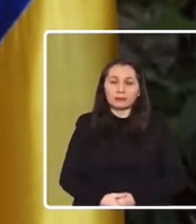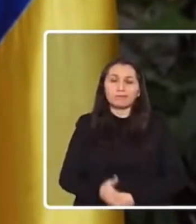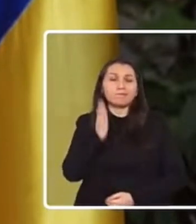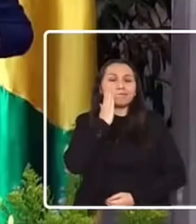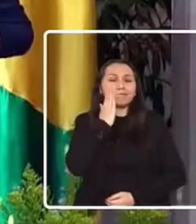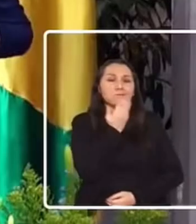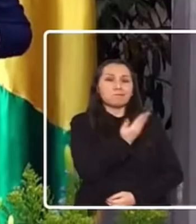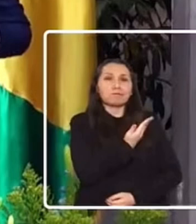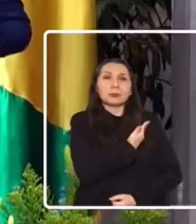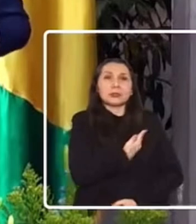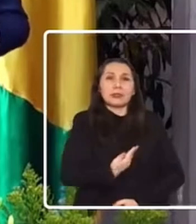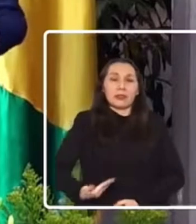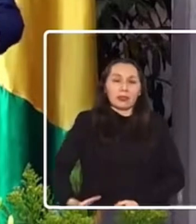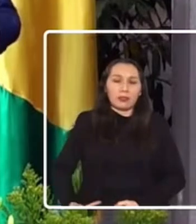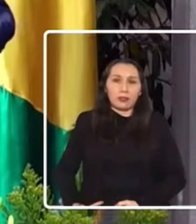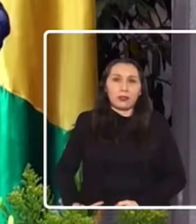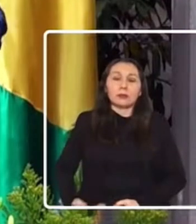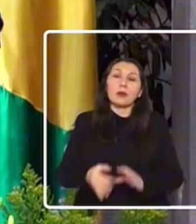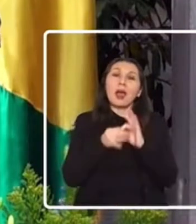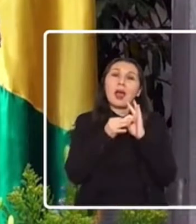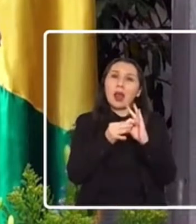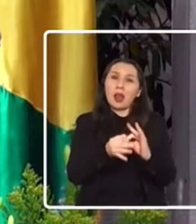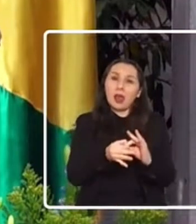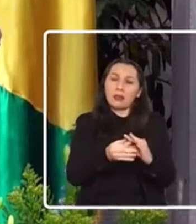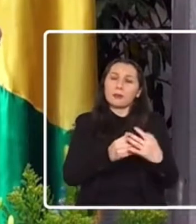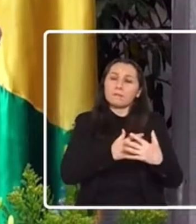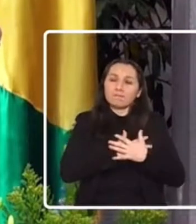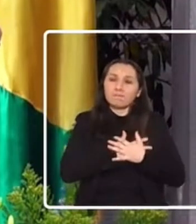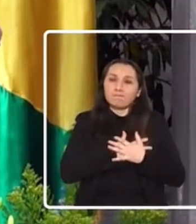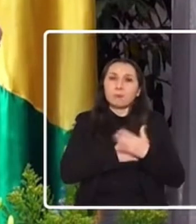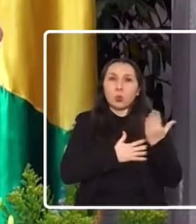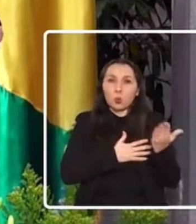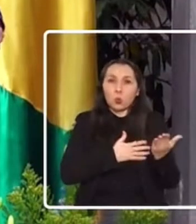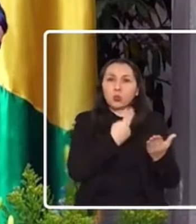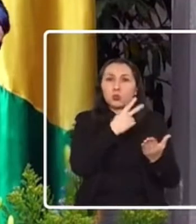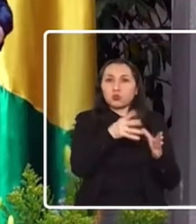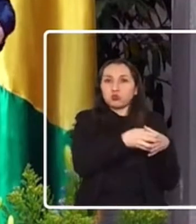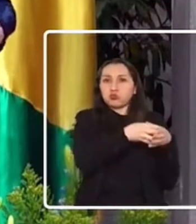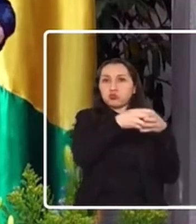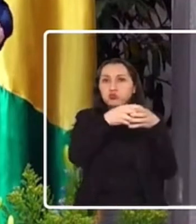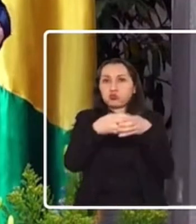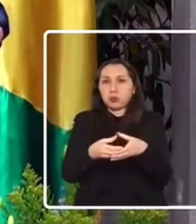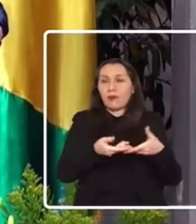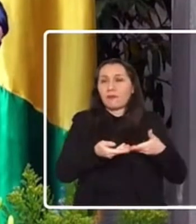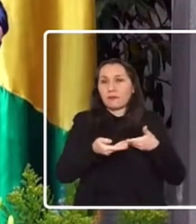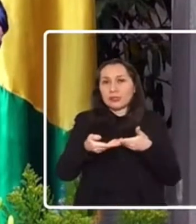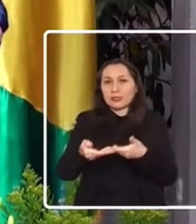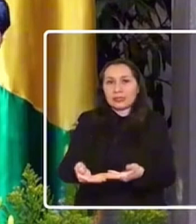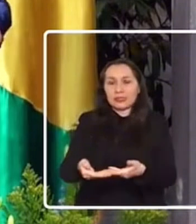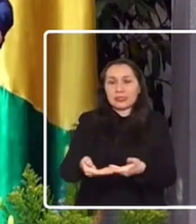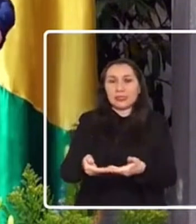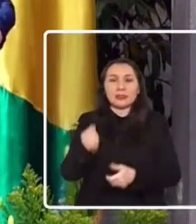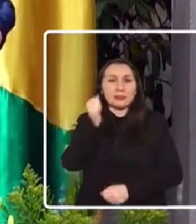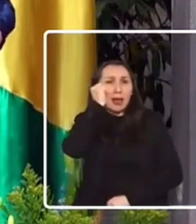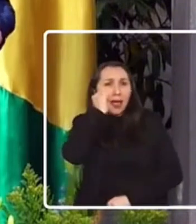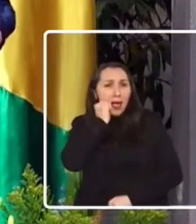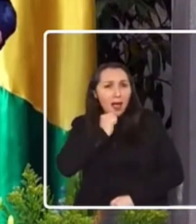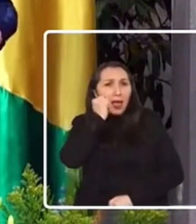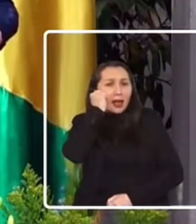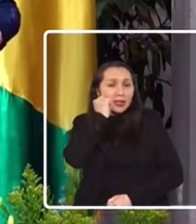Estimado presidente, le agradezco profundamente a usted, a su delegación, esta visita, el